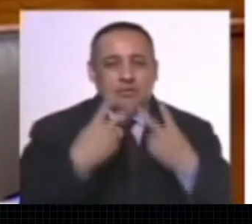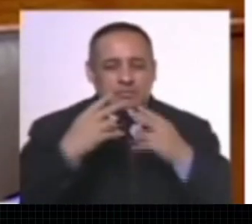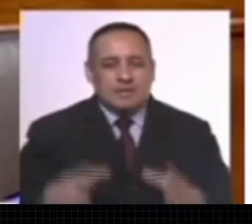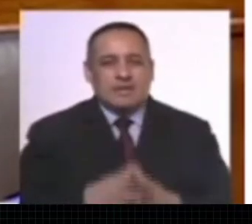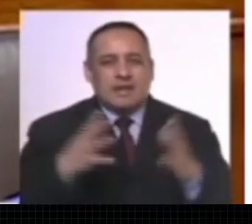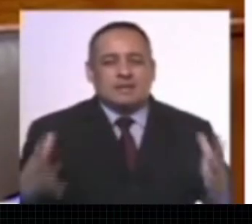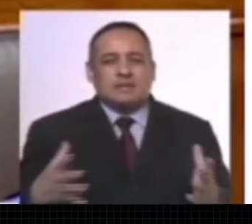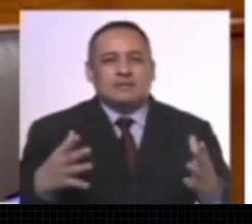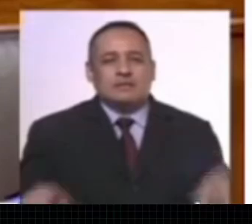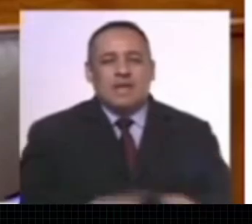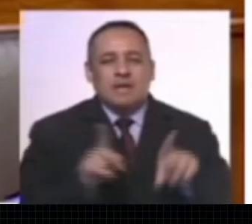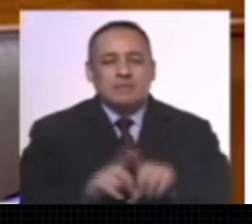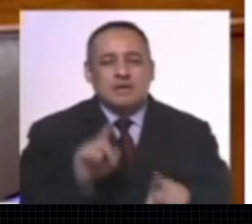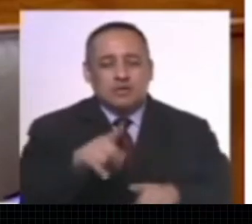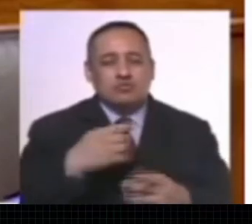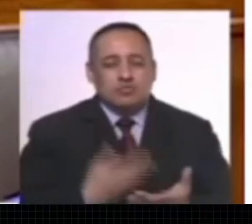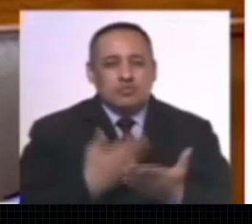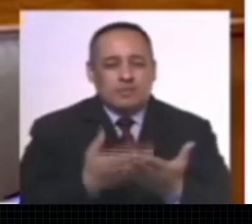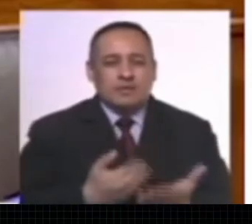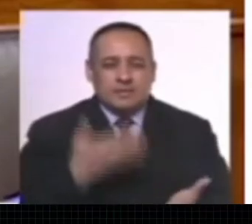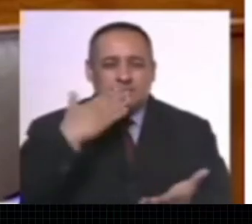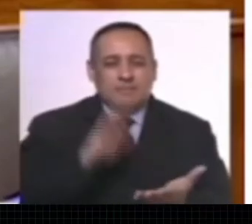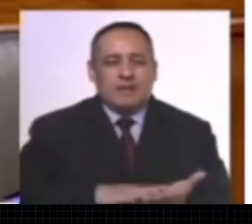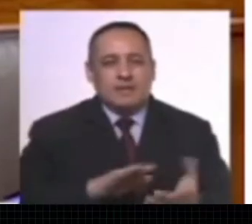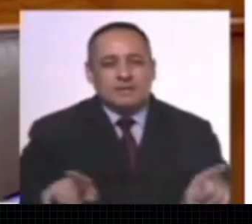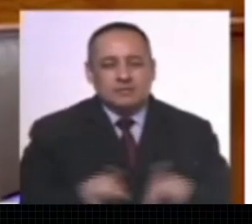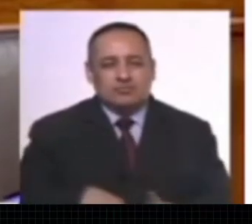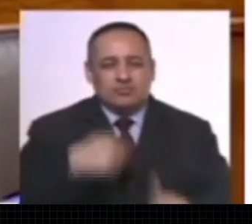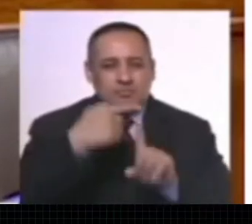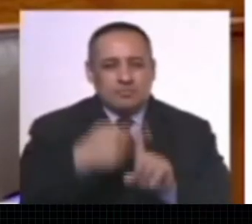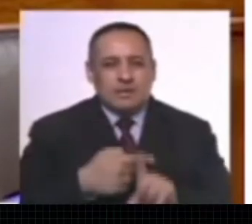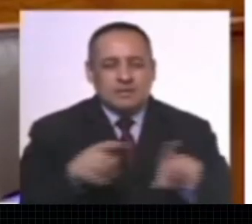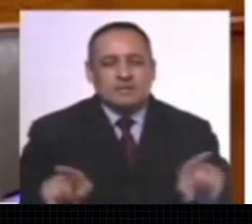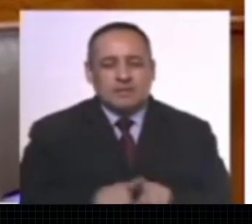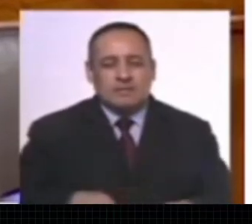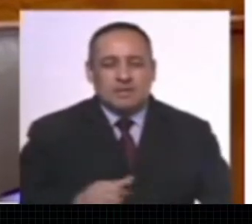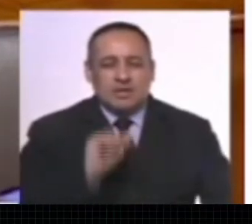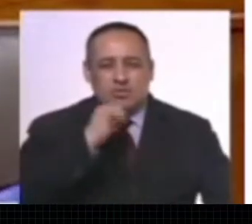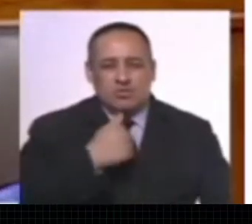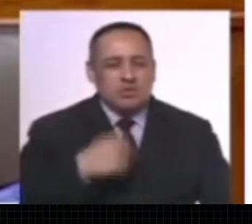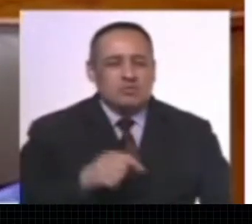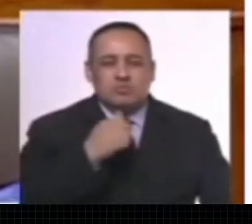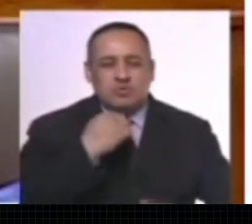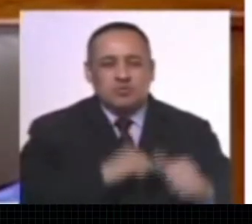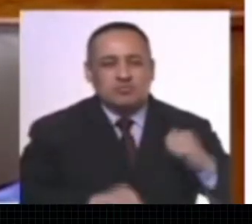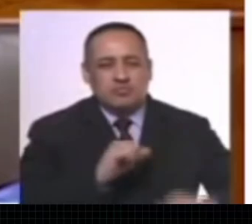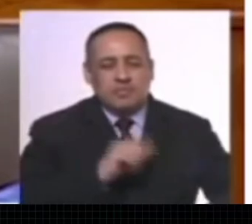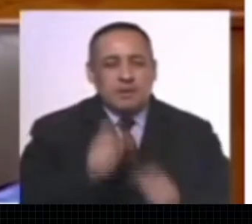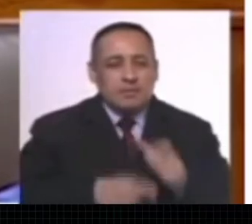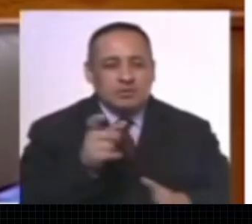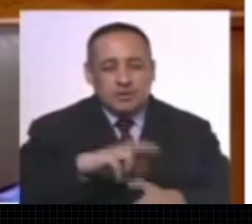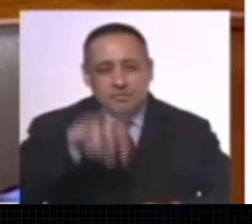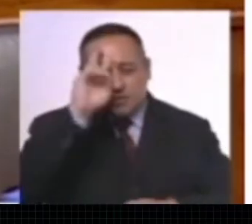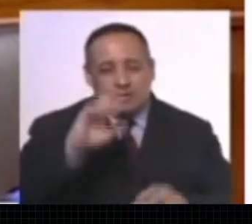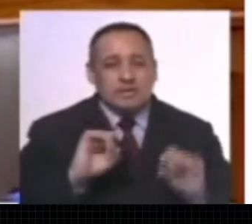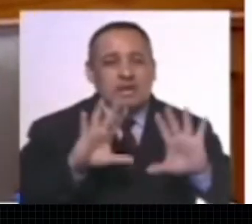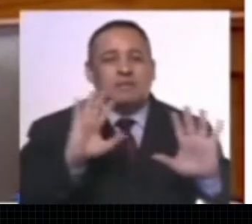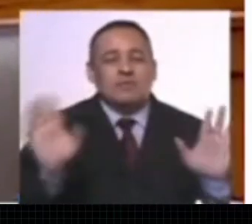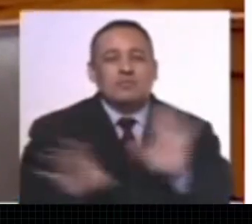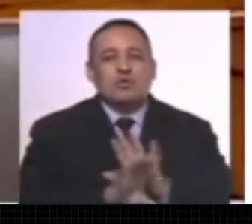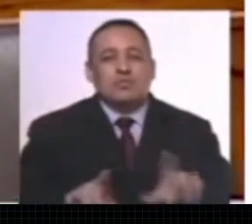grande. Es que su probada incapacidad, sumada a la indolencia por la vida de los peruanos que